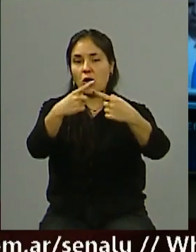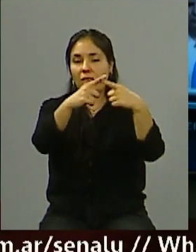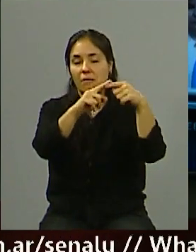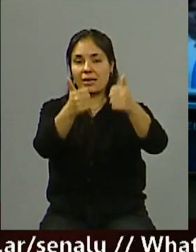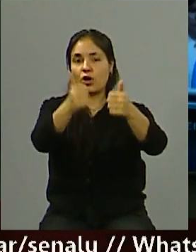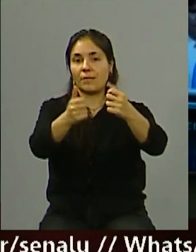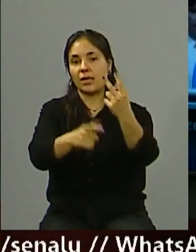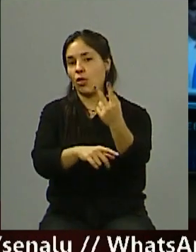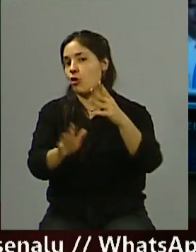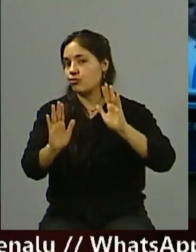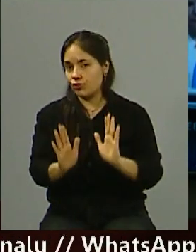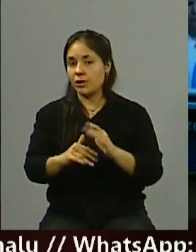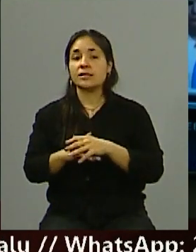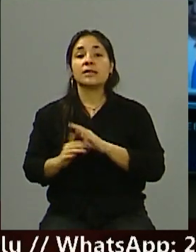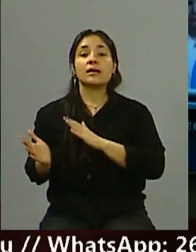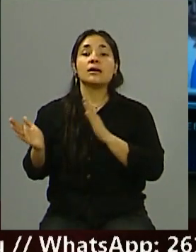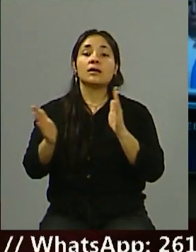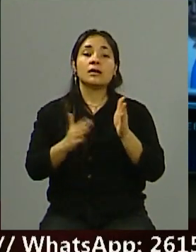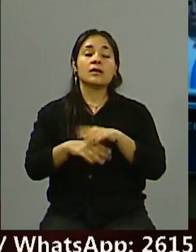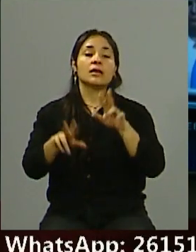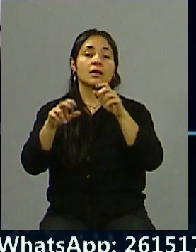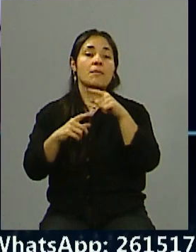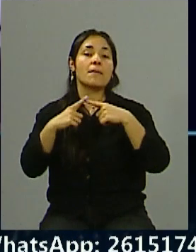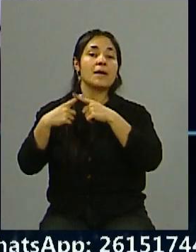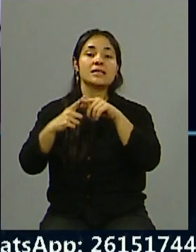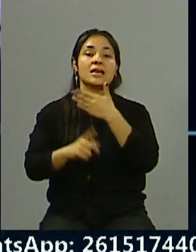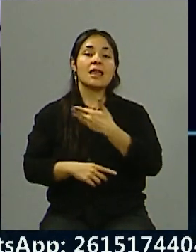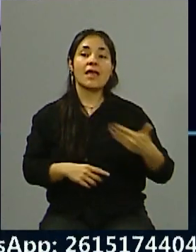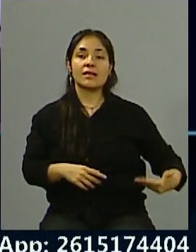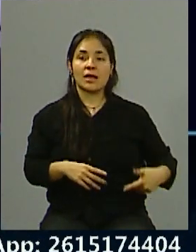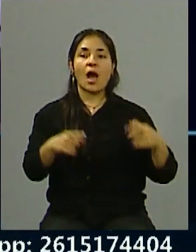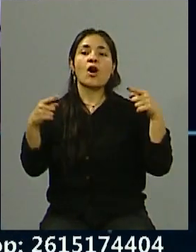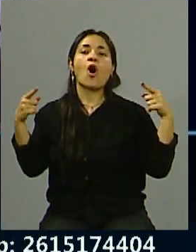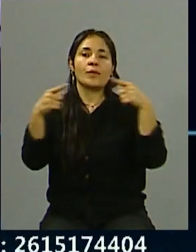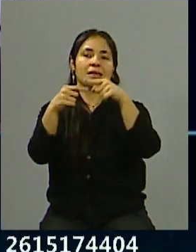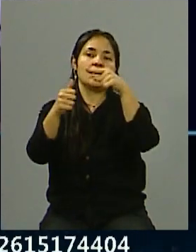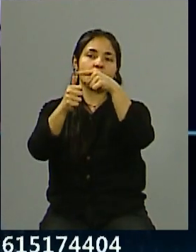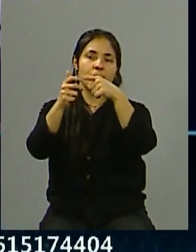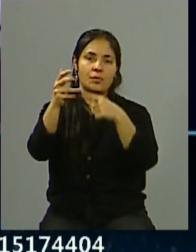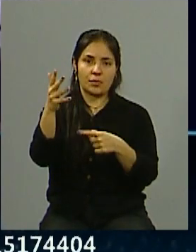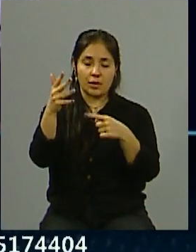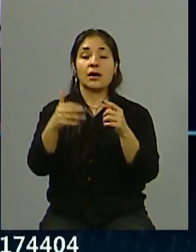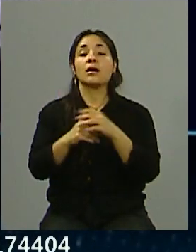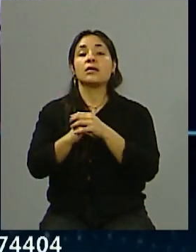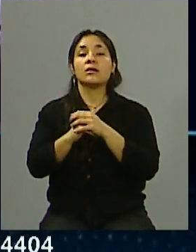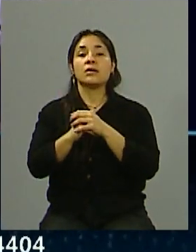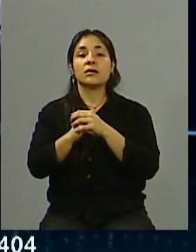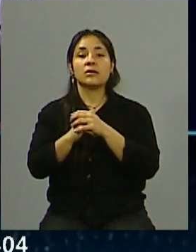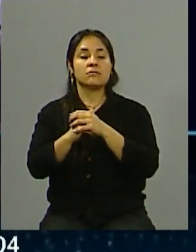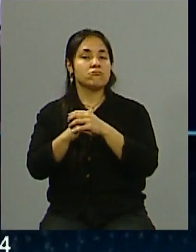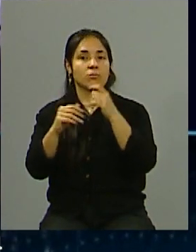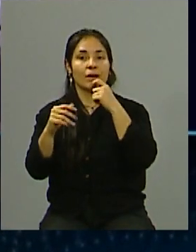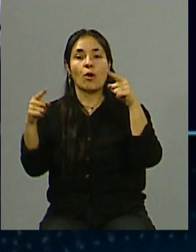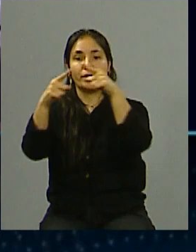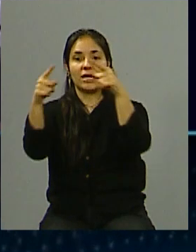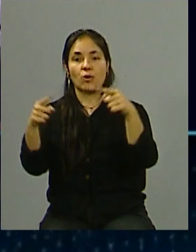de debates presidenciales, bueno, tiene un montón de objetivos. ¿Se cumplen? ¿Sirve verdaderamente como están